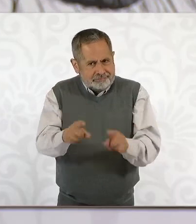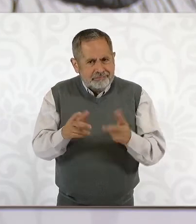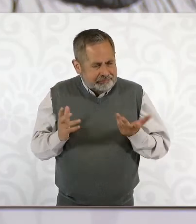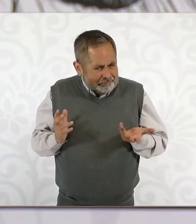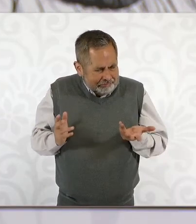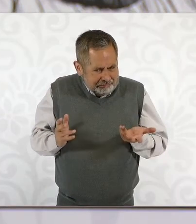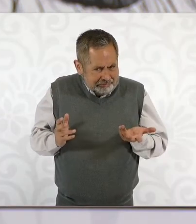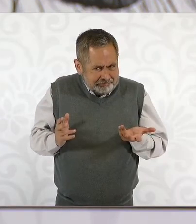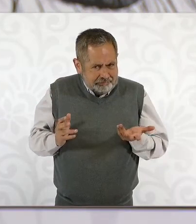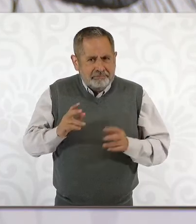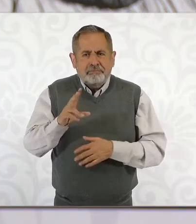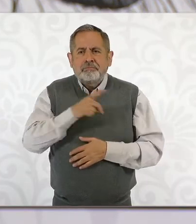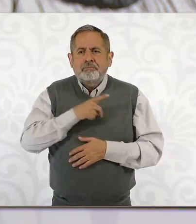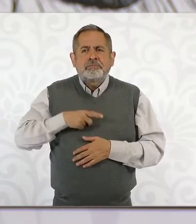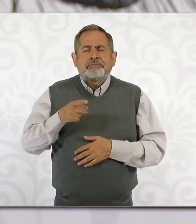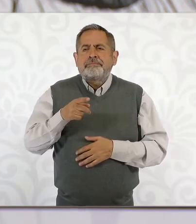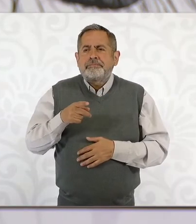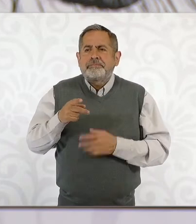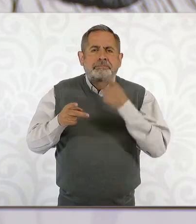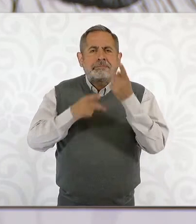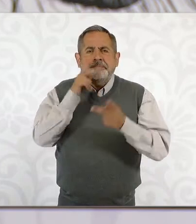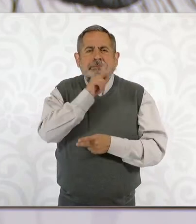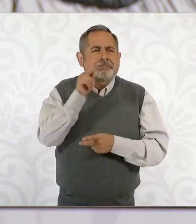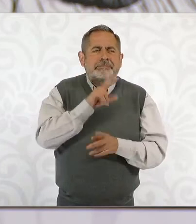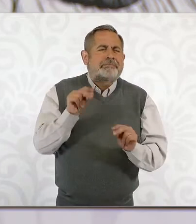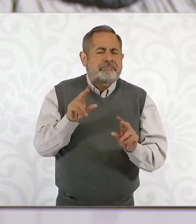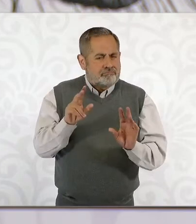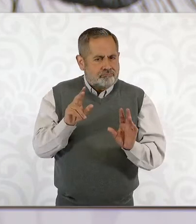no debería ser parte, pues,